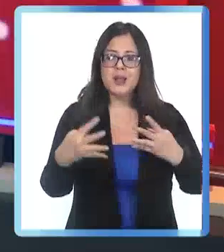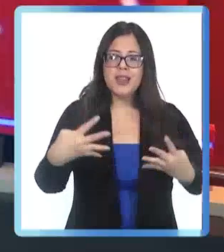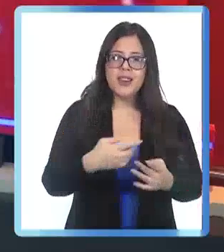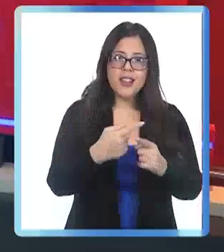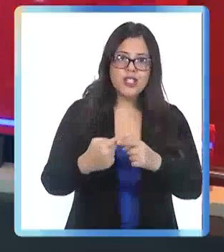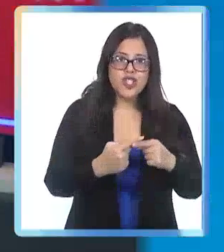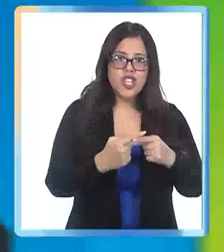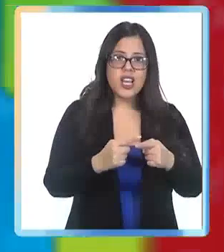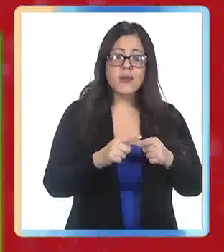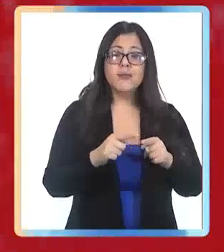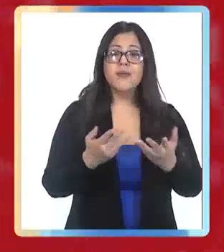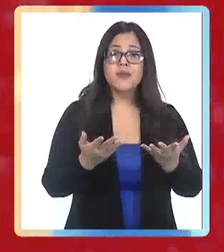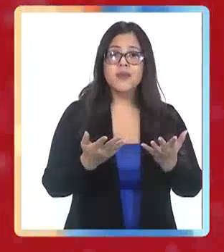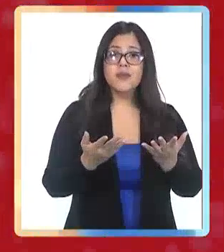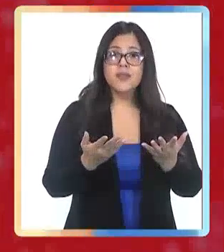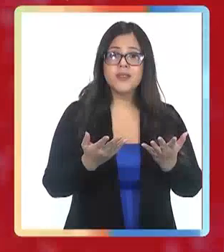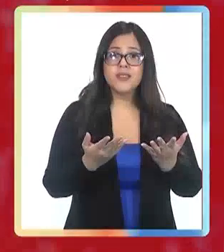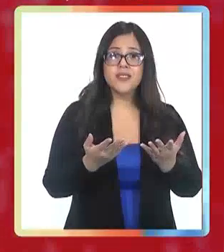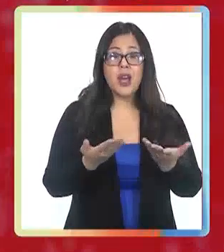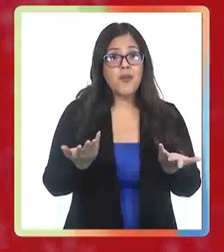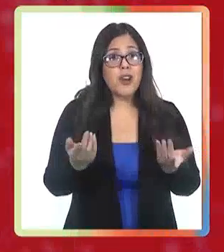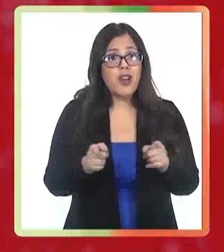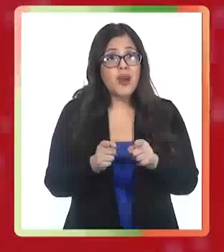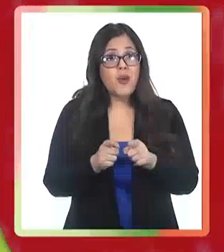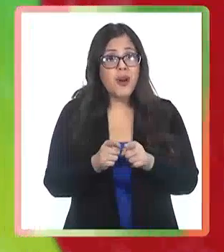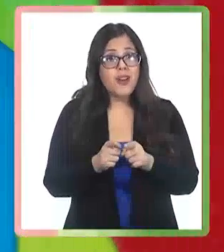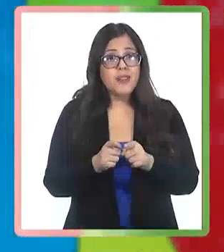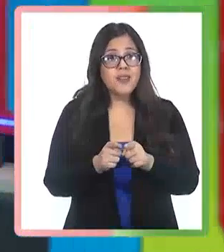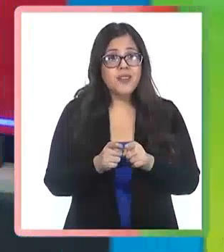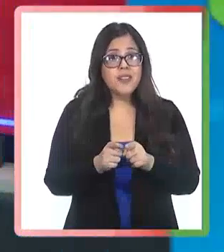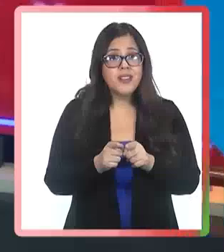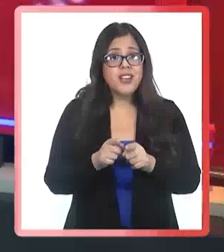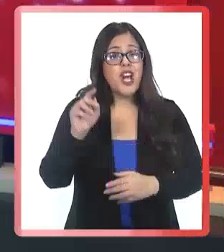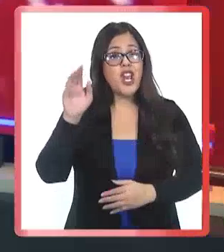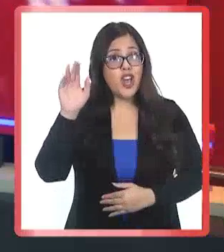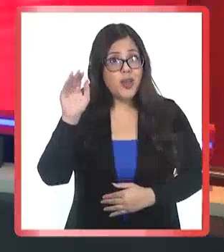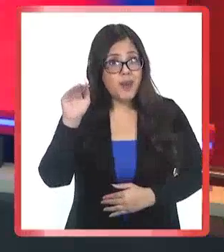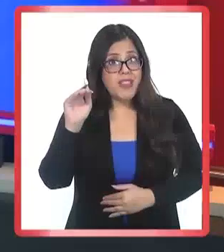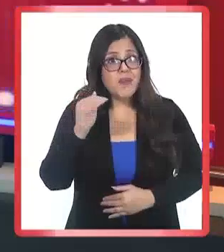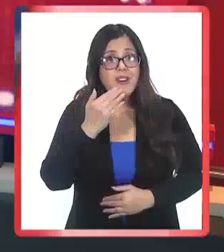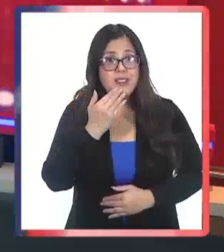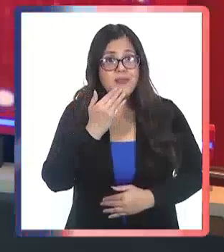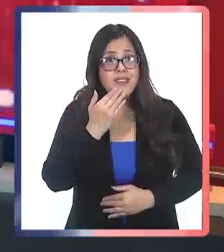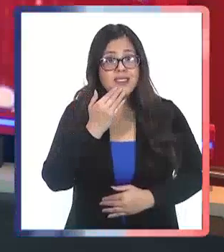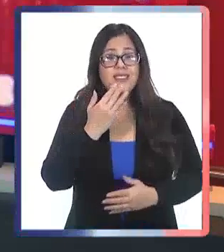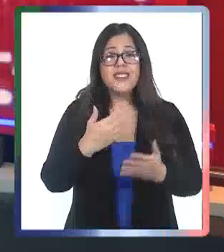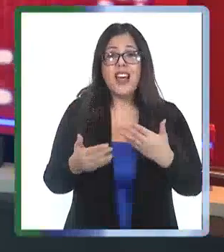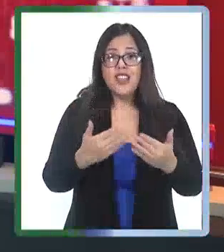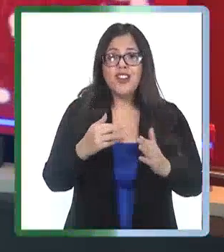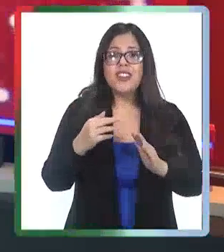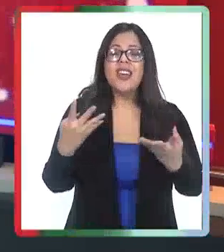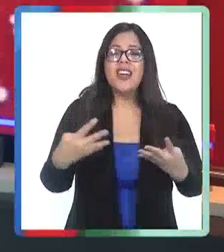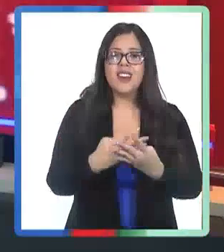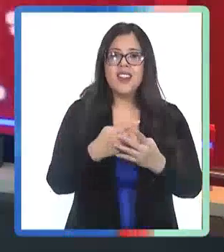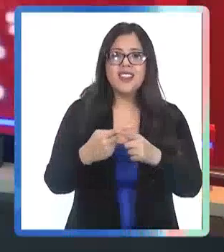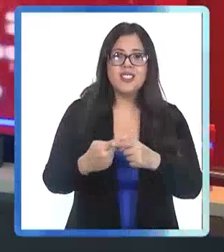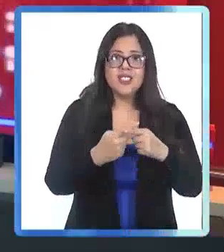redes sociales, en Facebook, en Twitter y en Instagram. Que tengan un buen fin de semana y muchísimas gracias por acompañarnos. Hasta